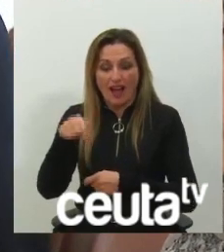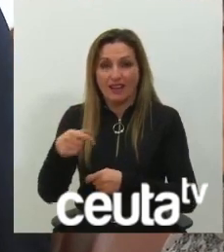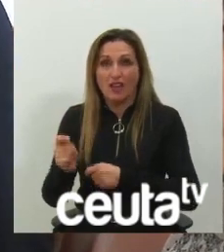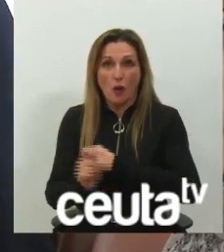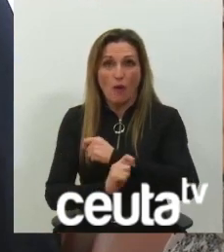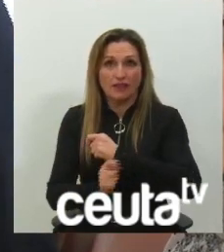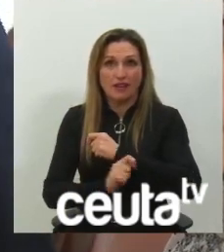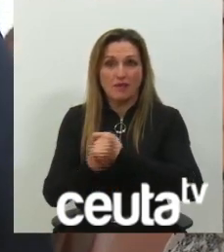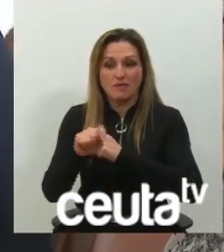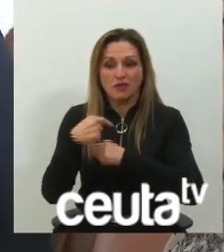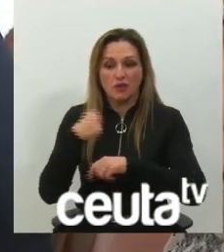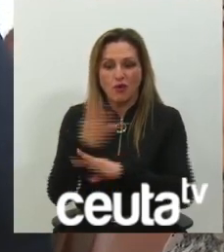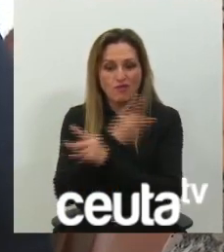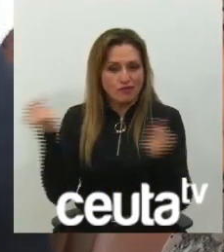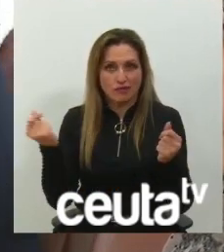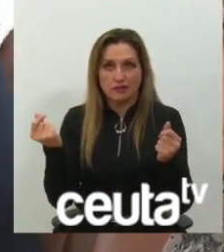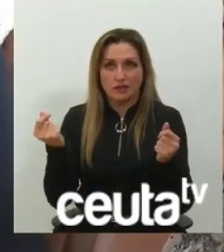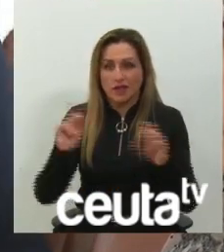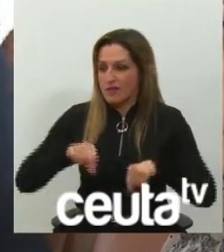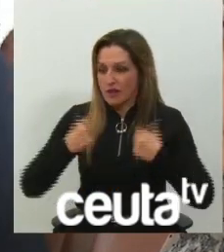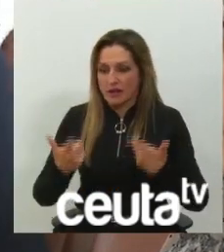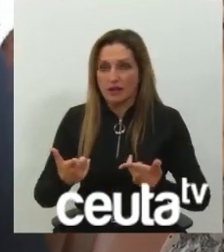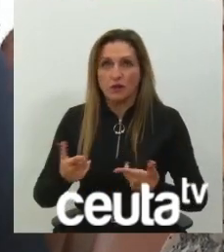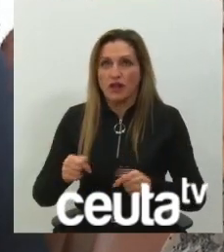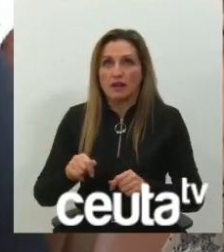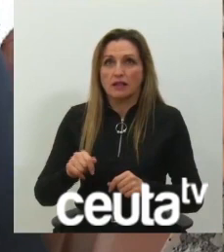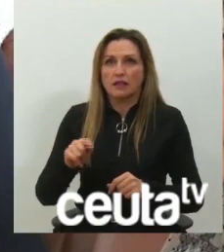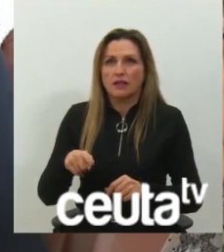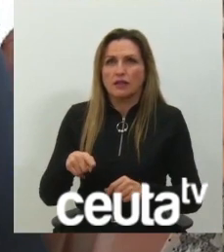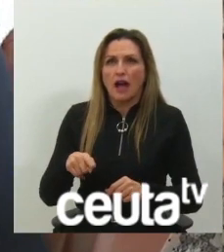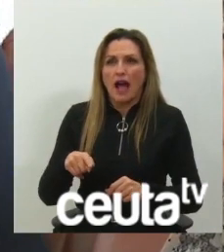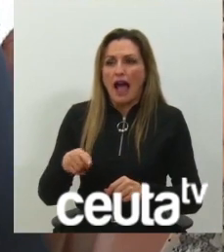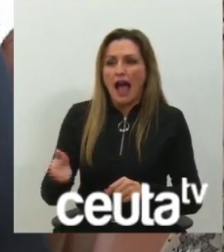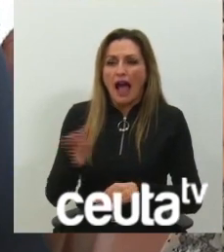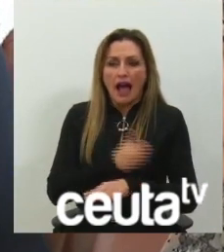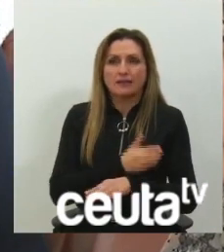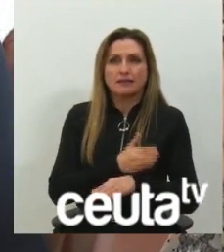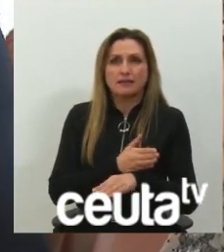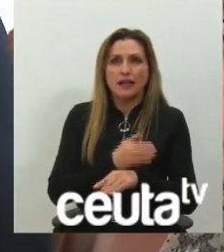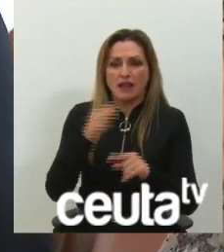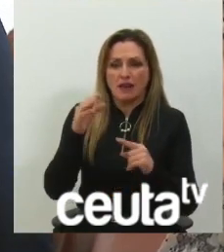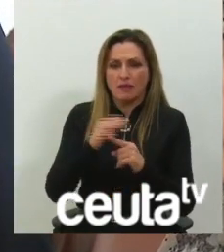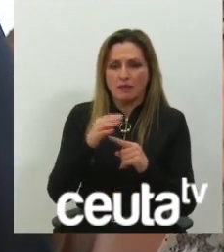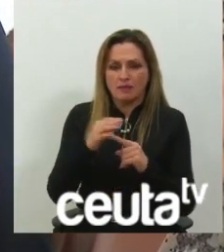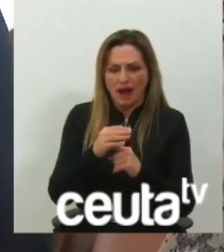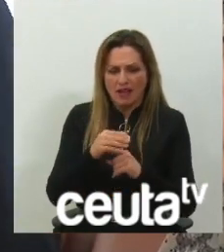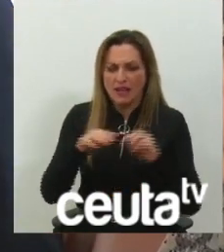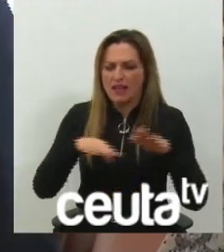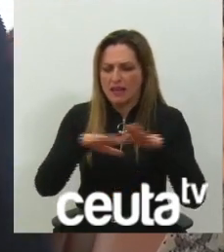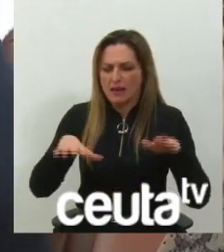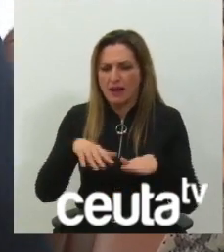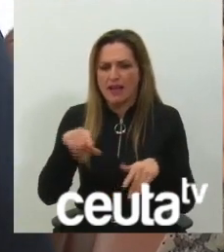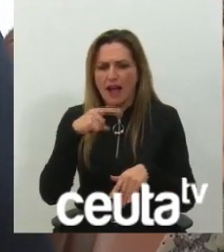lo voy a hacer piense usted antes hablando del parque y playa el señor